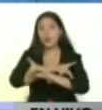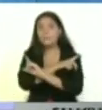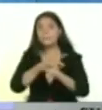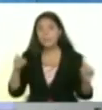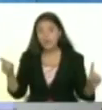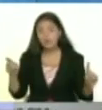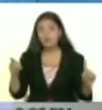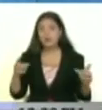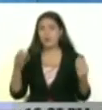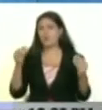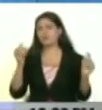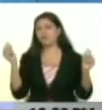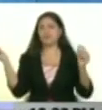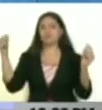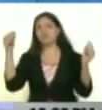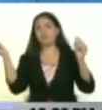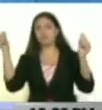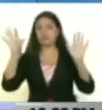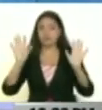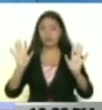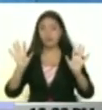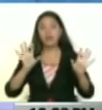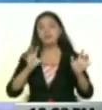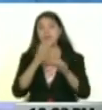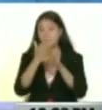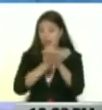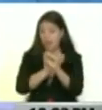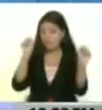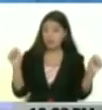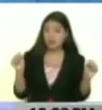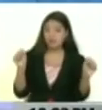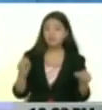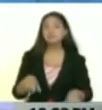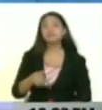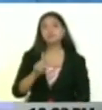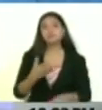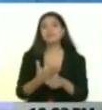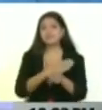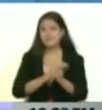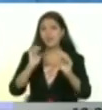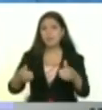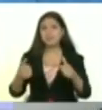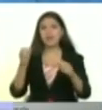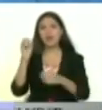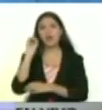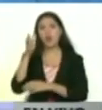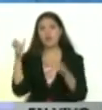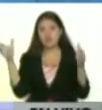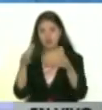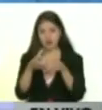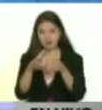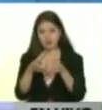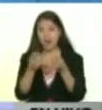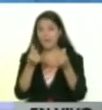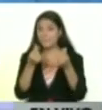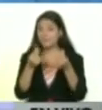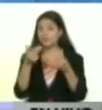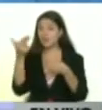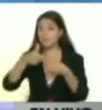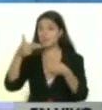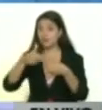las reacciones han sido variantes desde tempranas horas, incluso antes de que comenzara esta reunión. El precio del